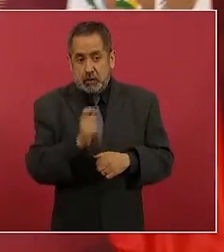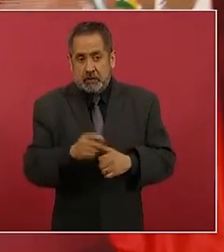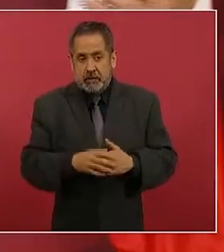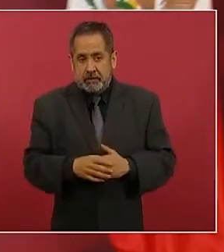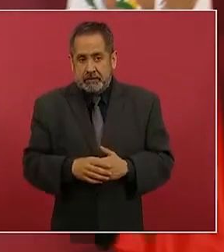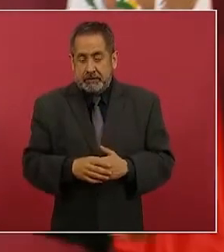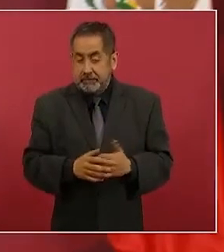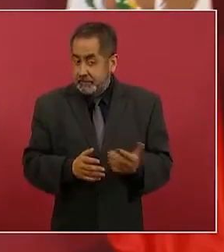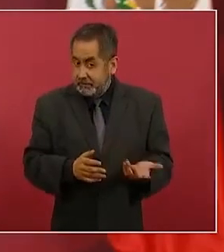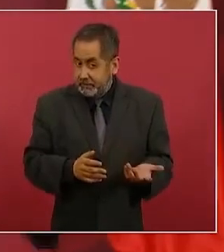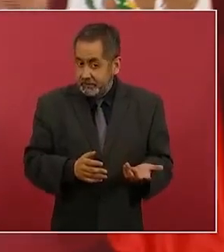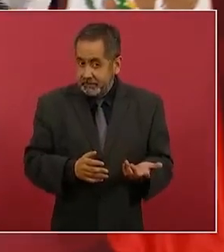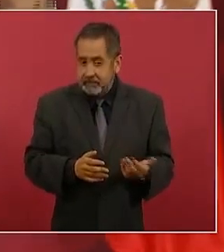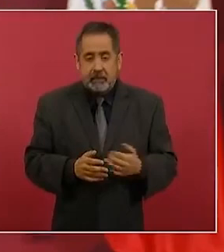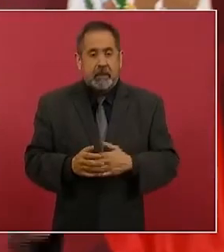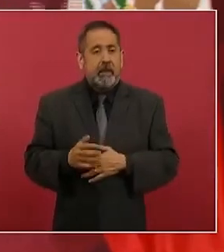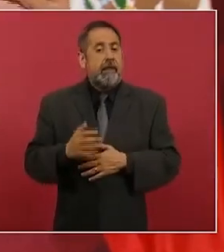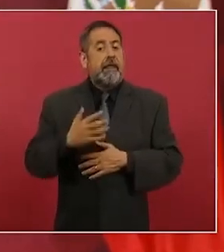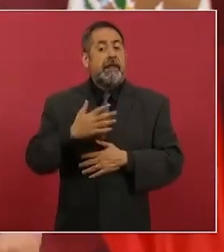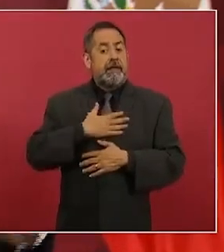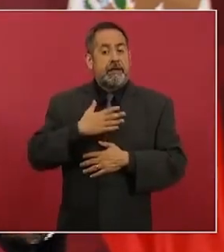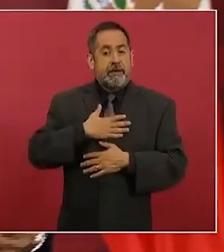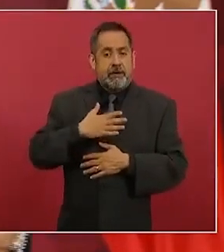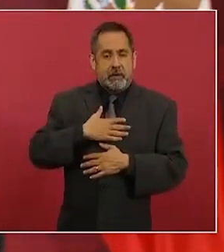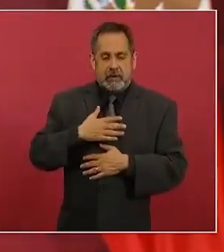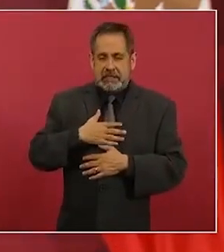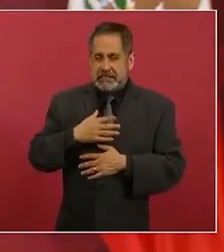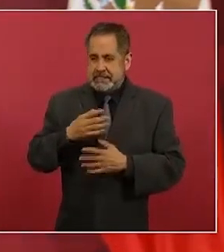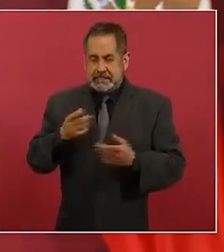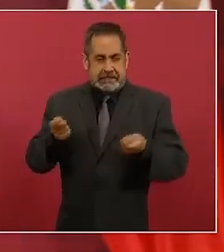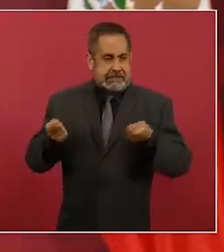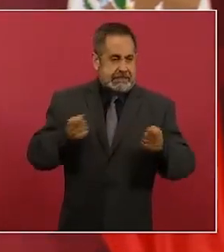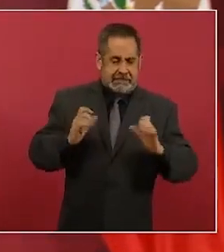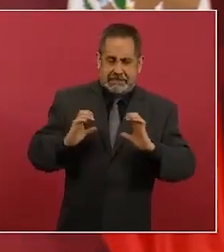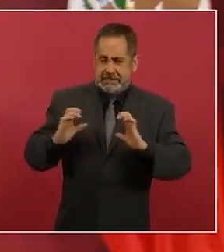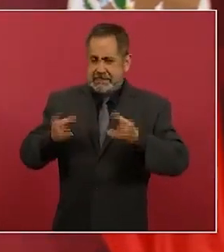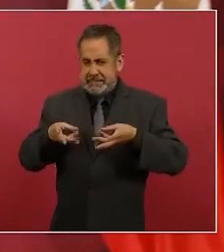Si yo tuve que resistir